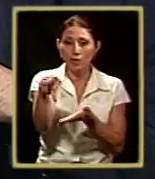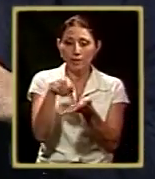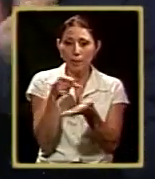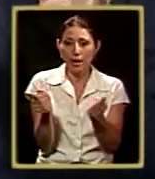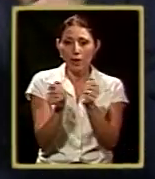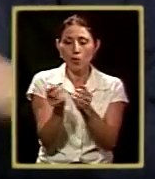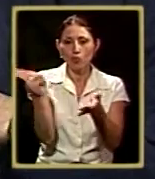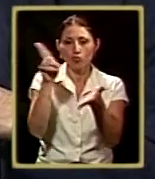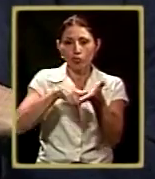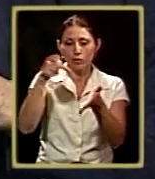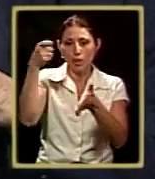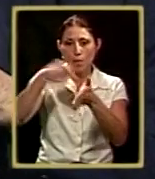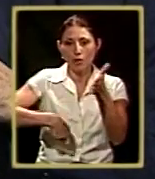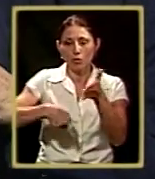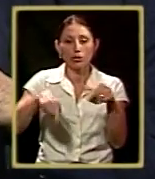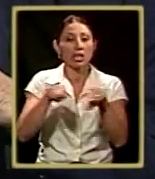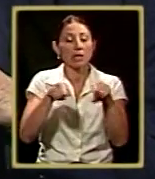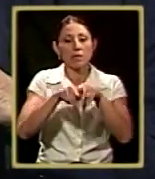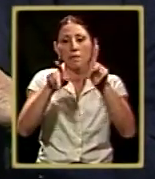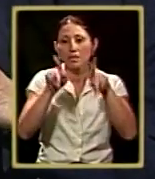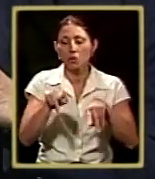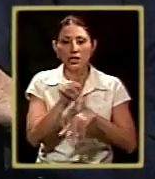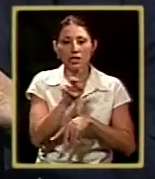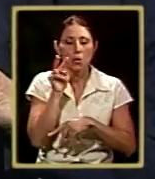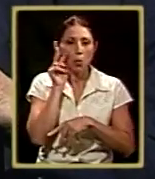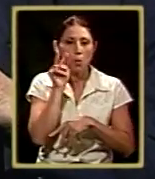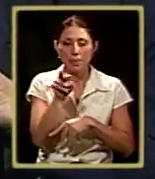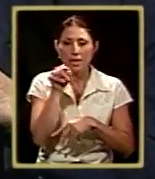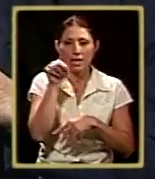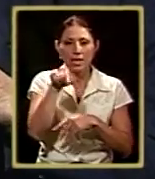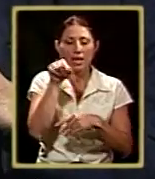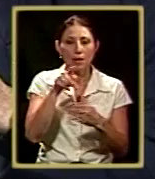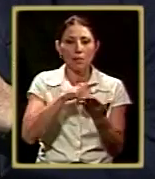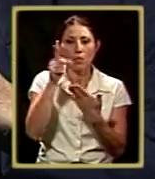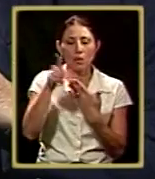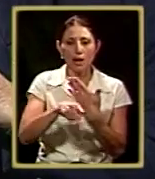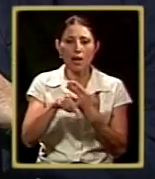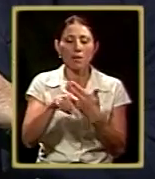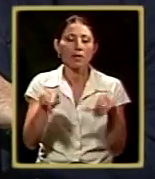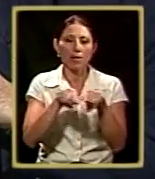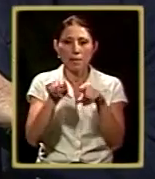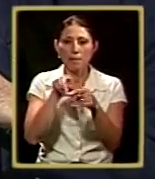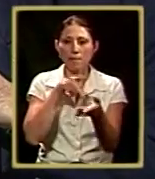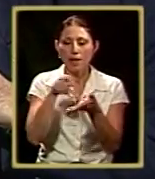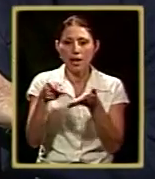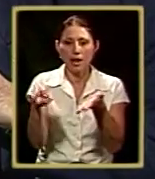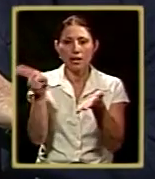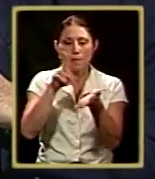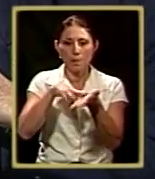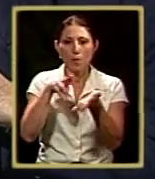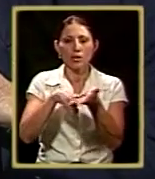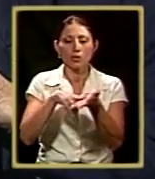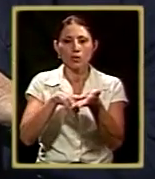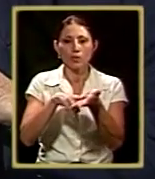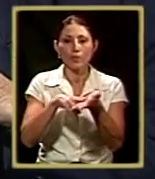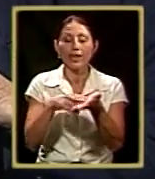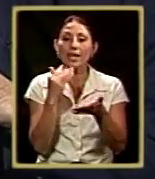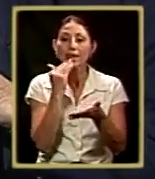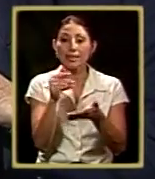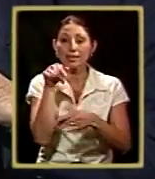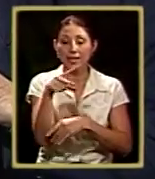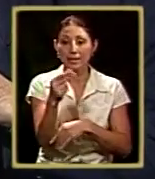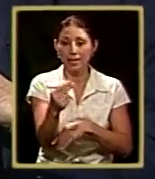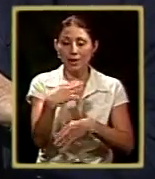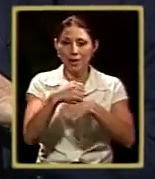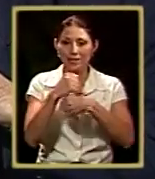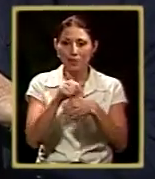ustedes pagan y los que pagan los que no, quienes nos están escuchando y viendo esta noche, se lleva a cabo. En